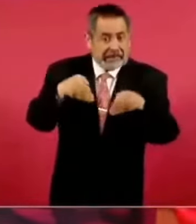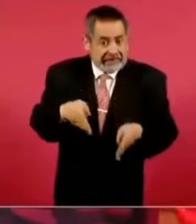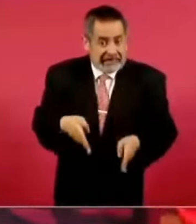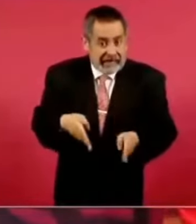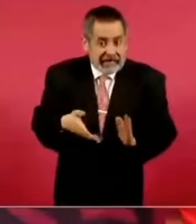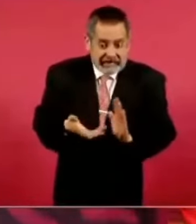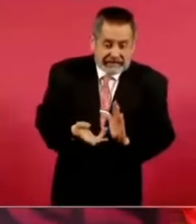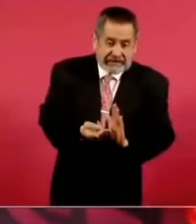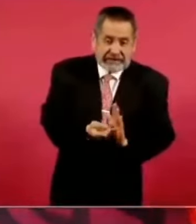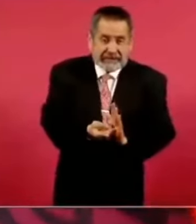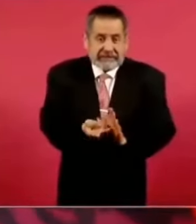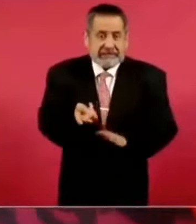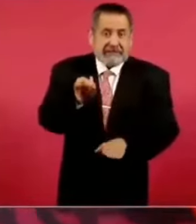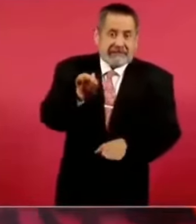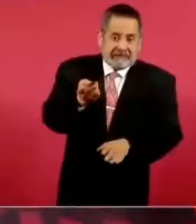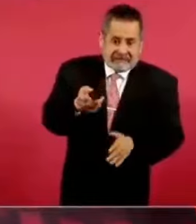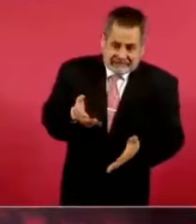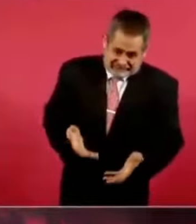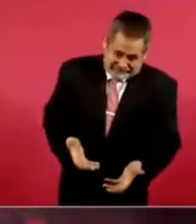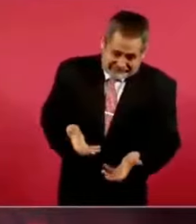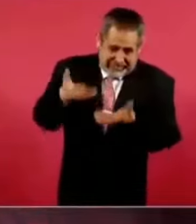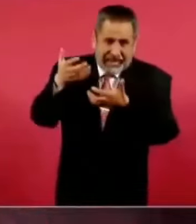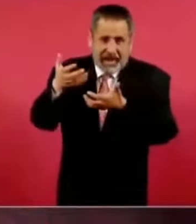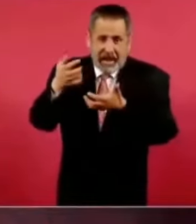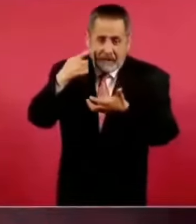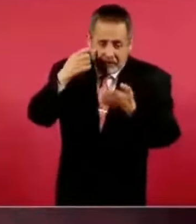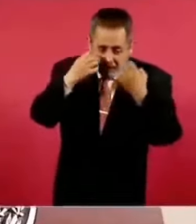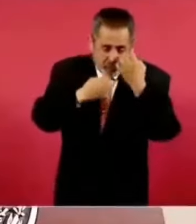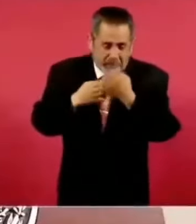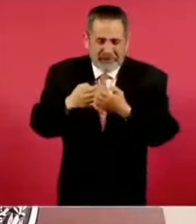al papá, para hacerles prueba,